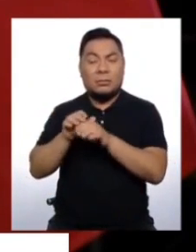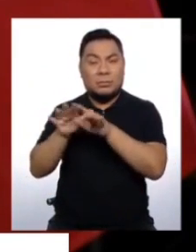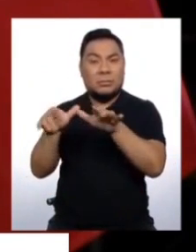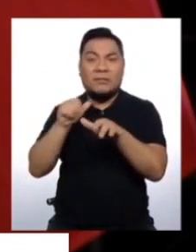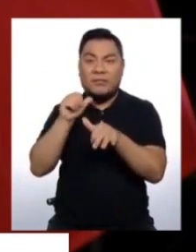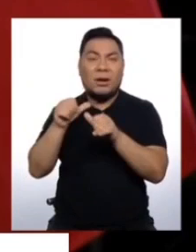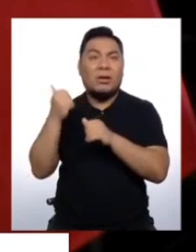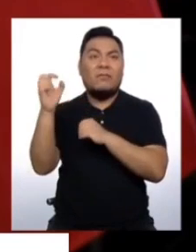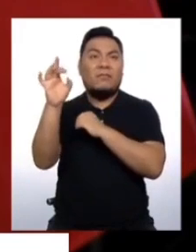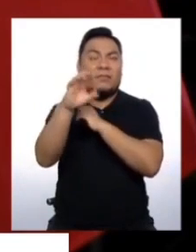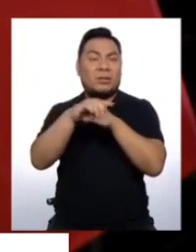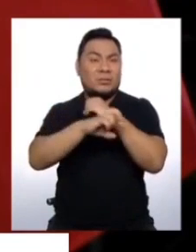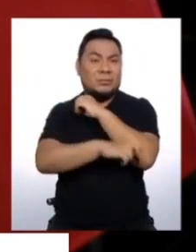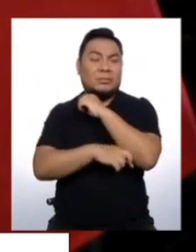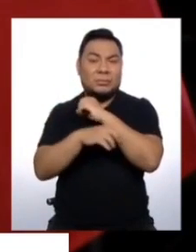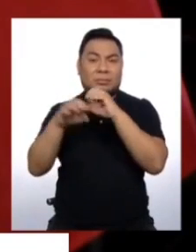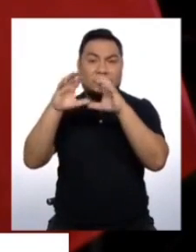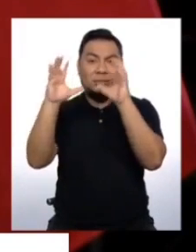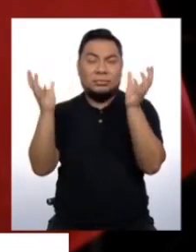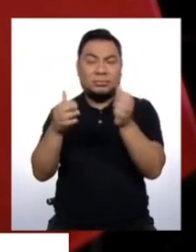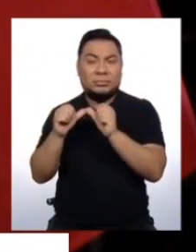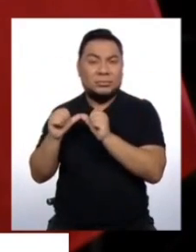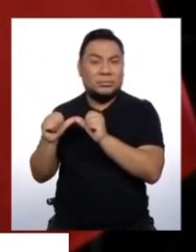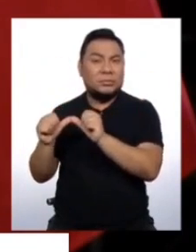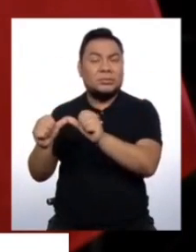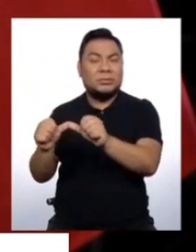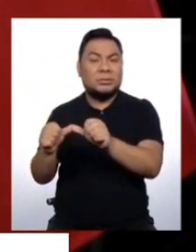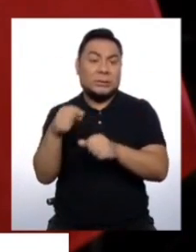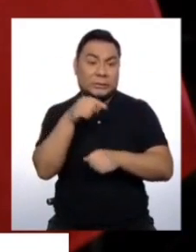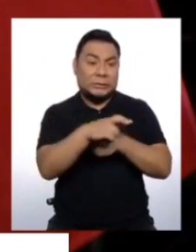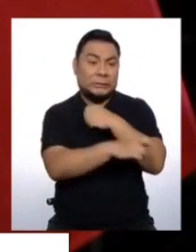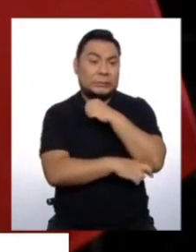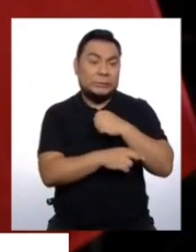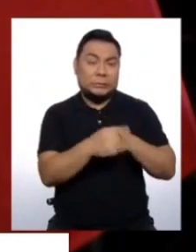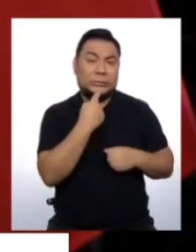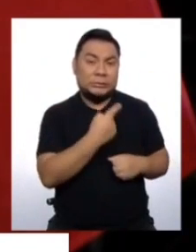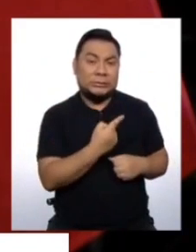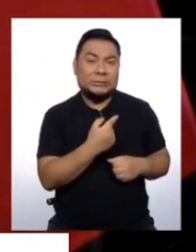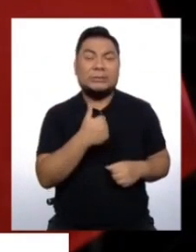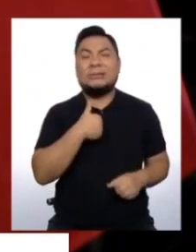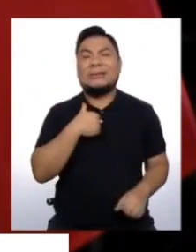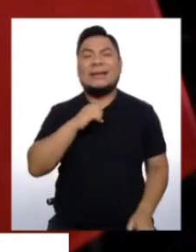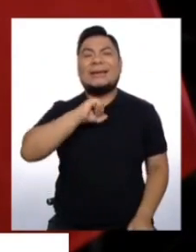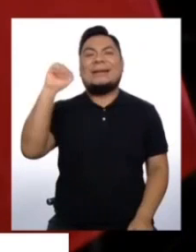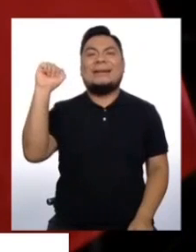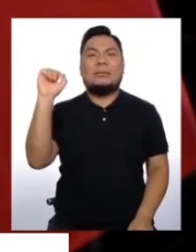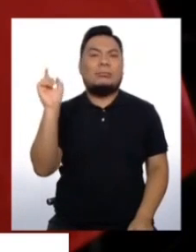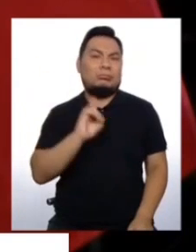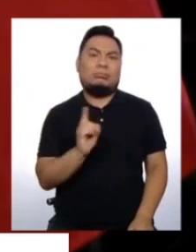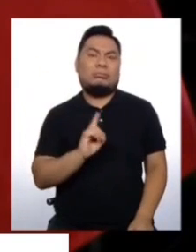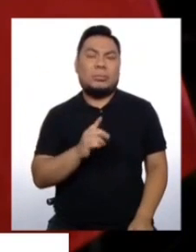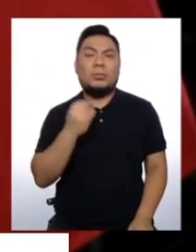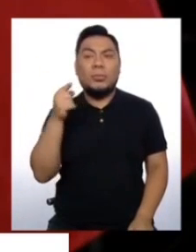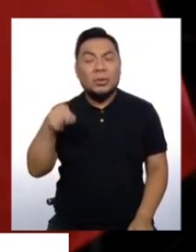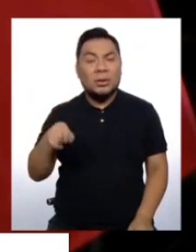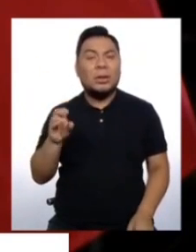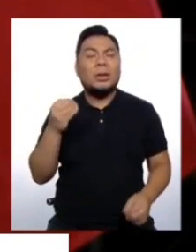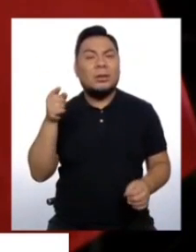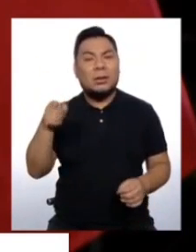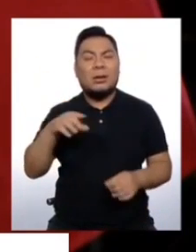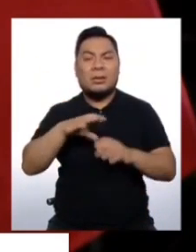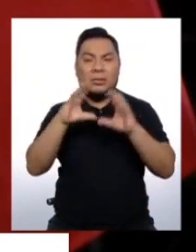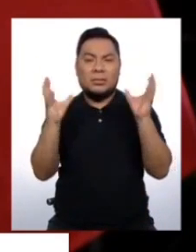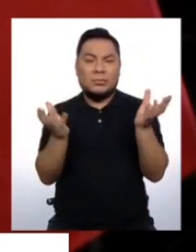sea combatido a nivel global, científicamente, pero colectivamente con